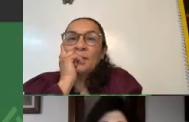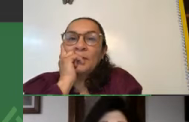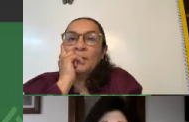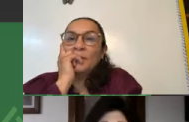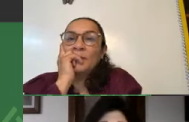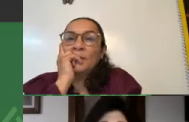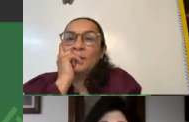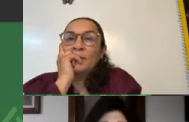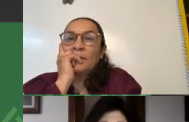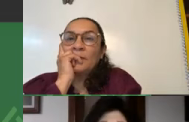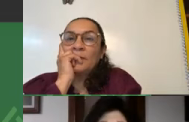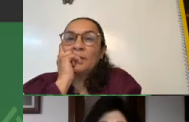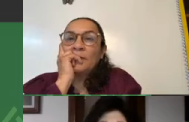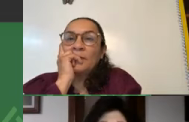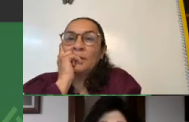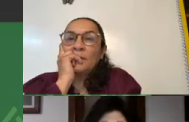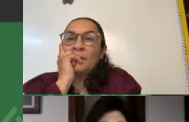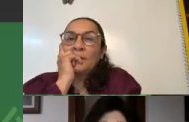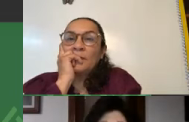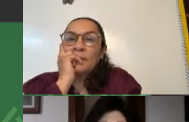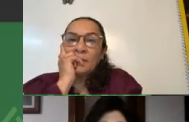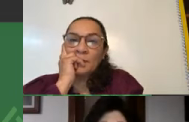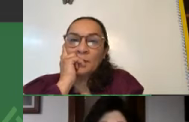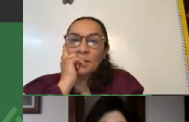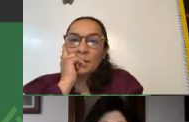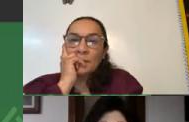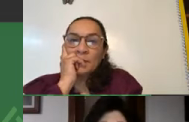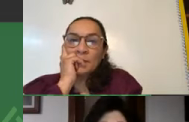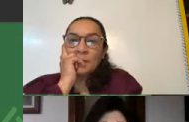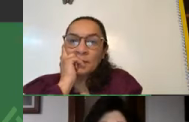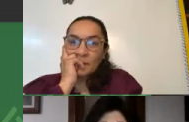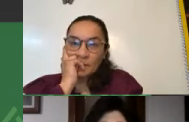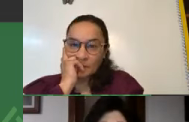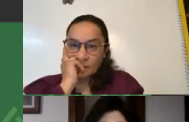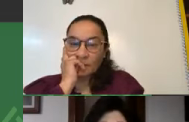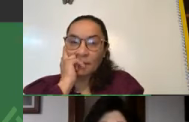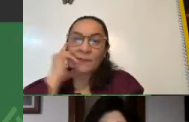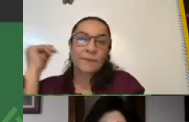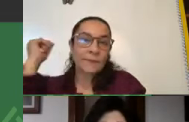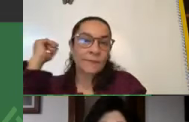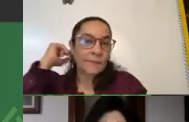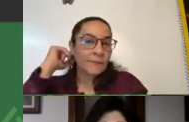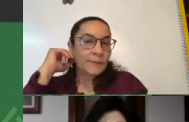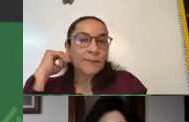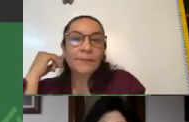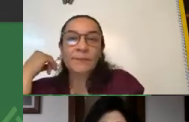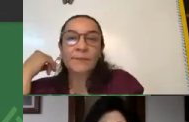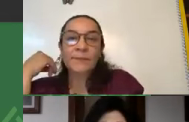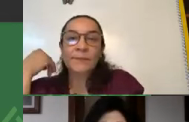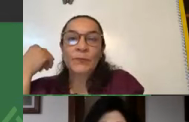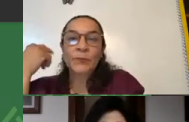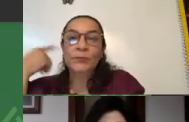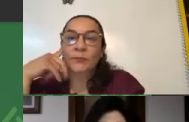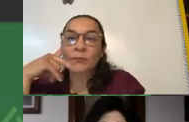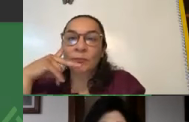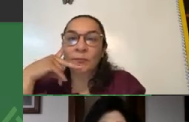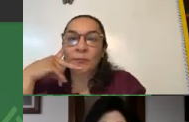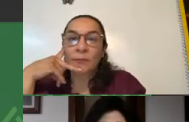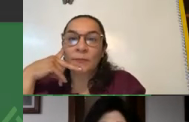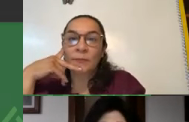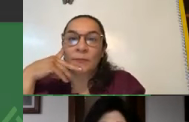públicos, cualquier persona puede denunciarlos ante el Ministerio Público y no solo así esta Procuraduría